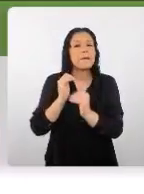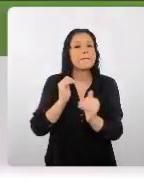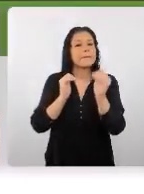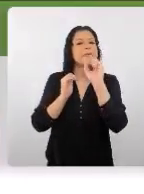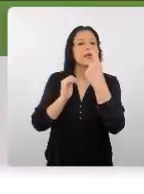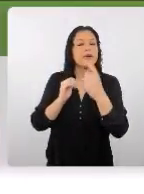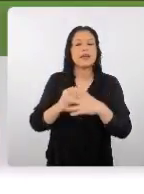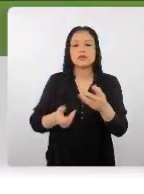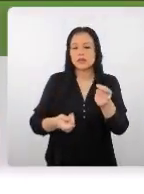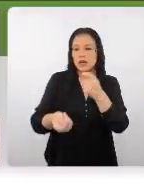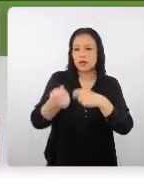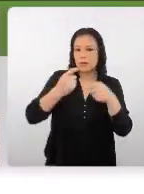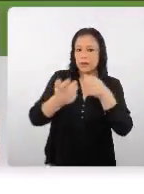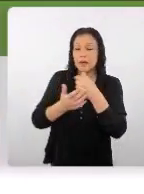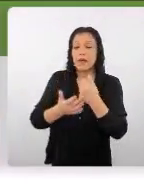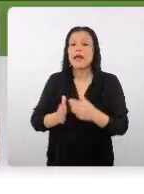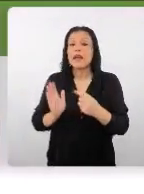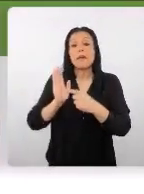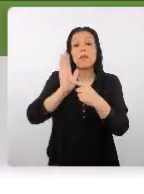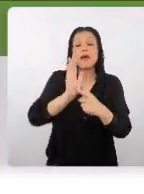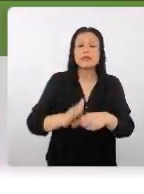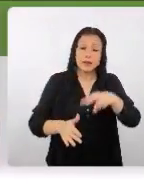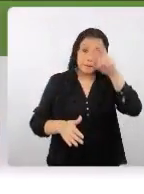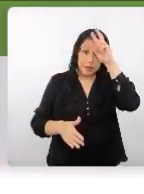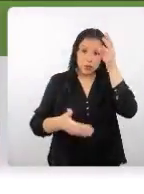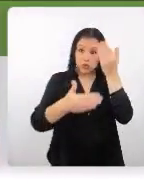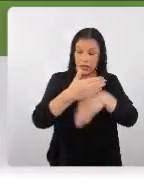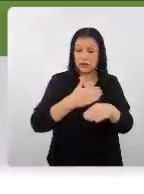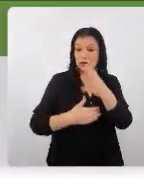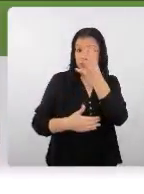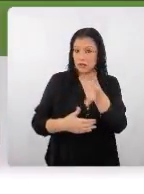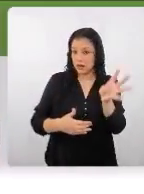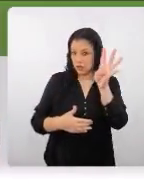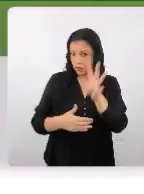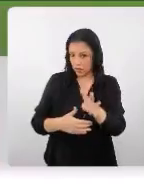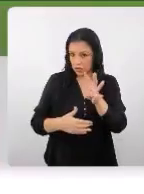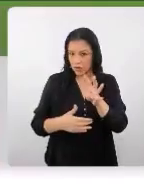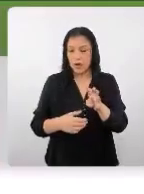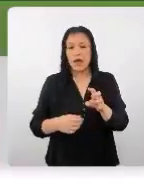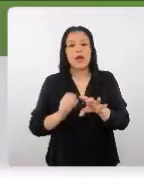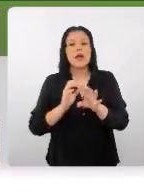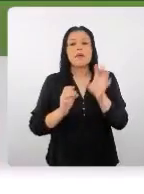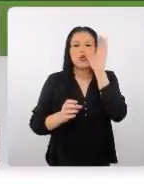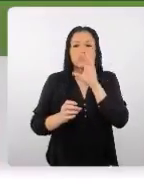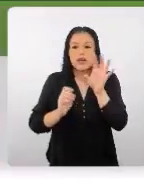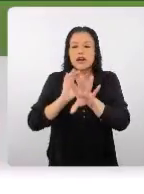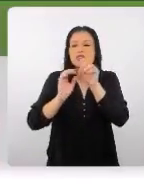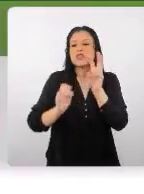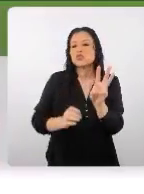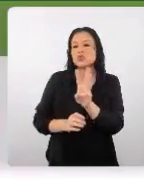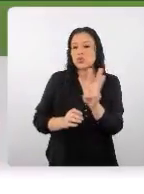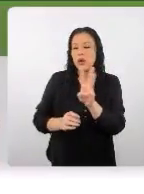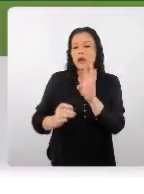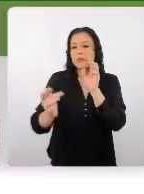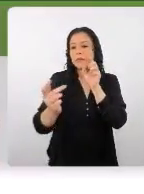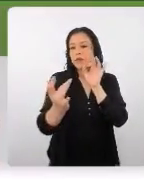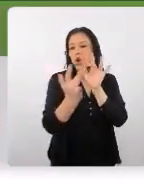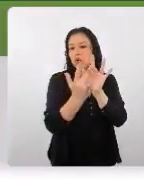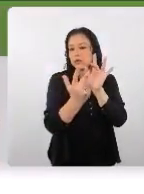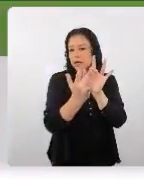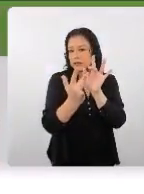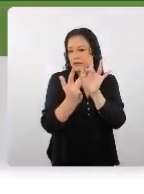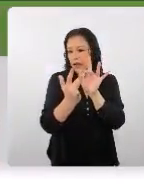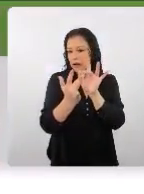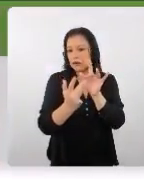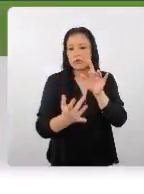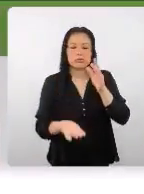que comercializan Perú en Reino Unido, ubicarlos a través de sus páginas web, contactarlos